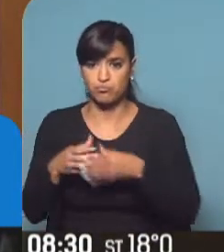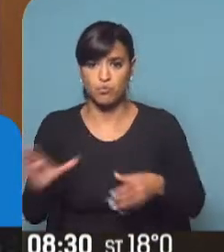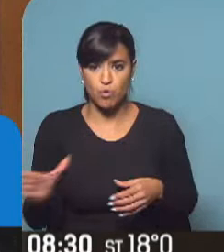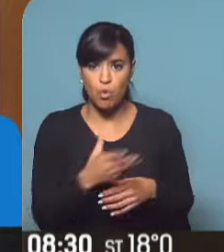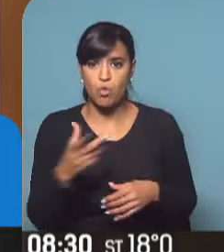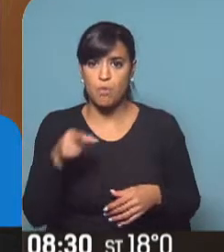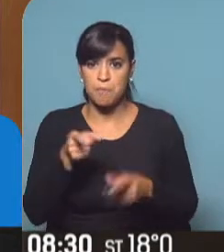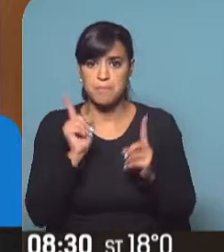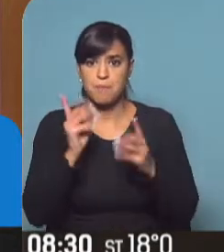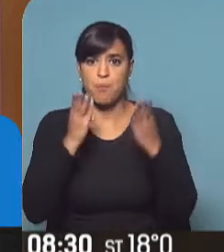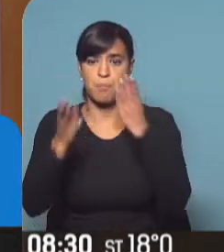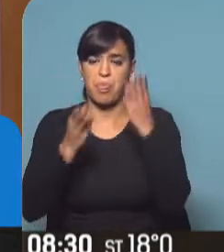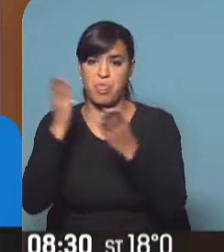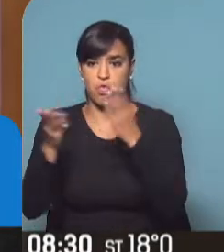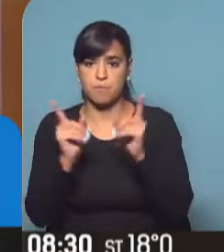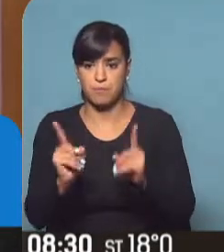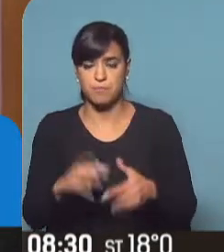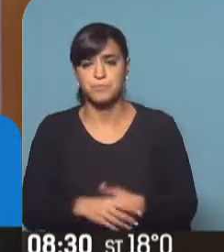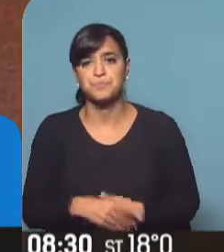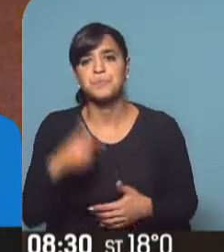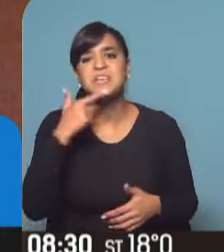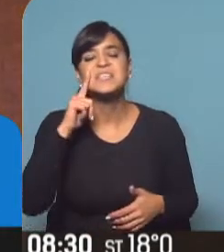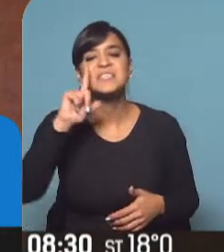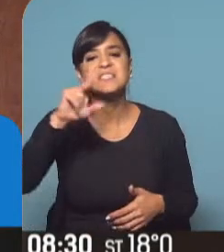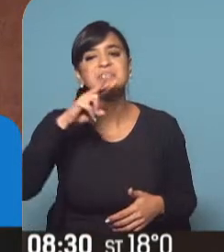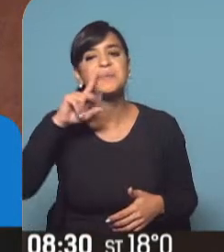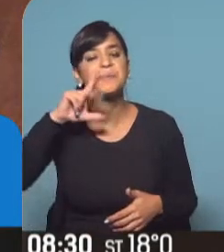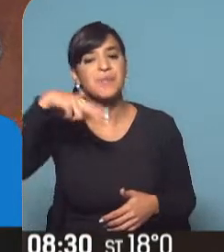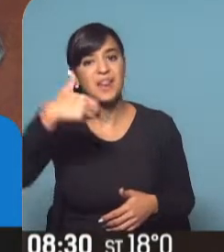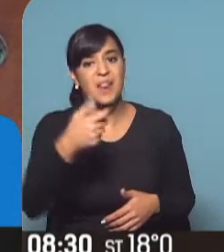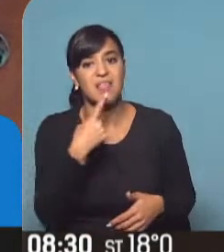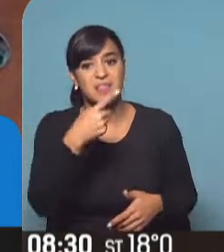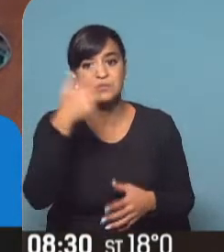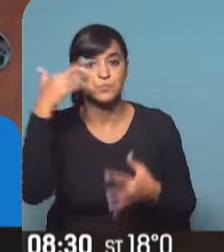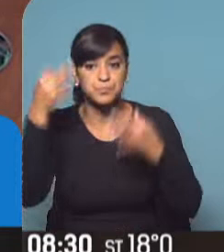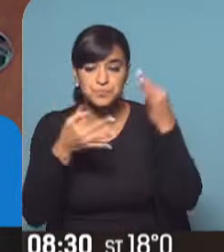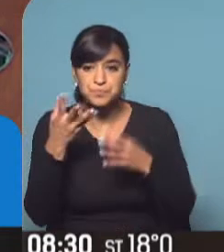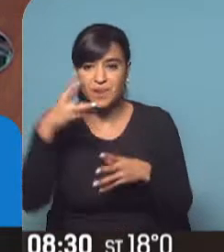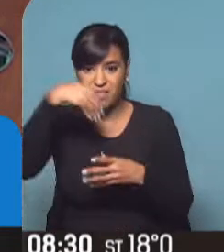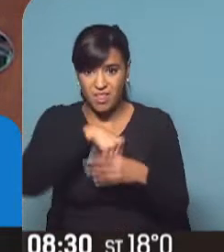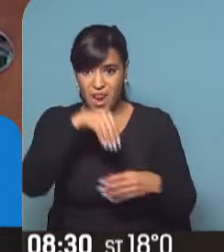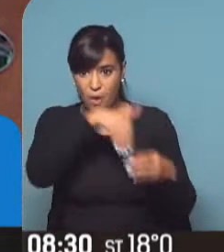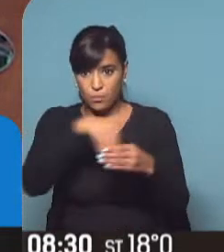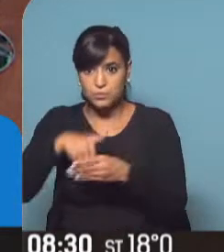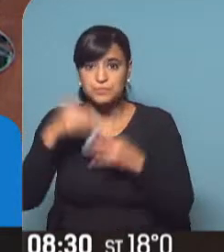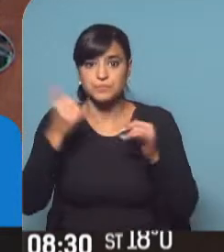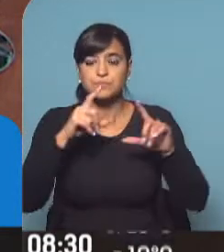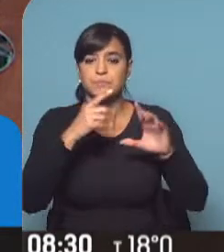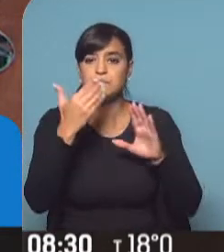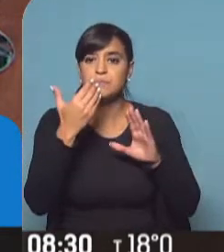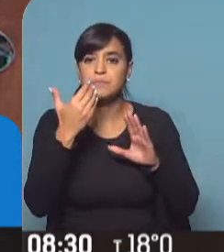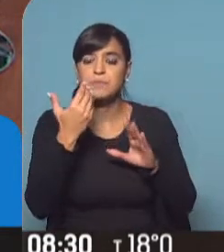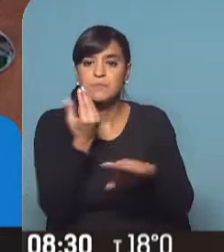a acompañar en este pedido silvina en el caso del justicialismo van a internas hay varias alternativas incluso